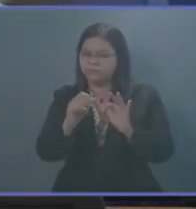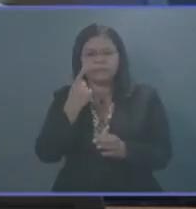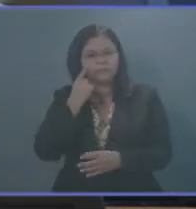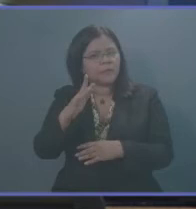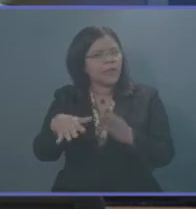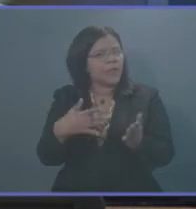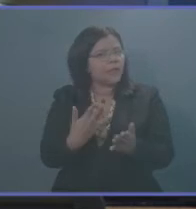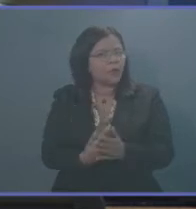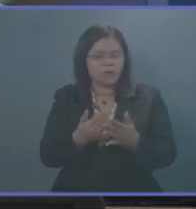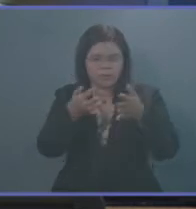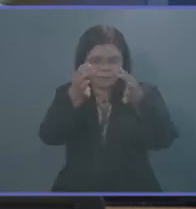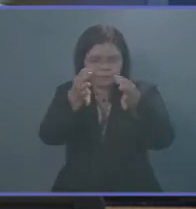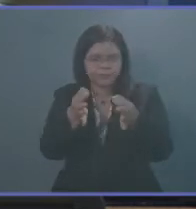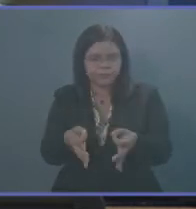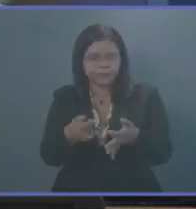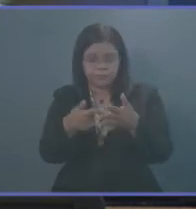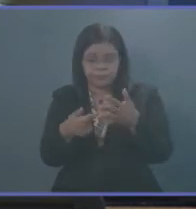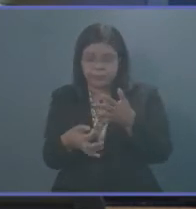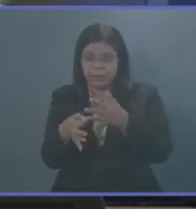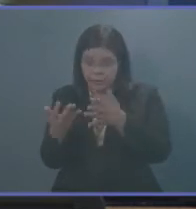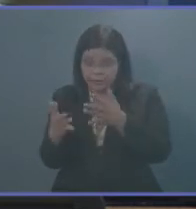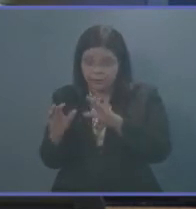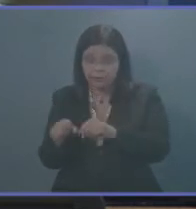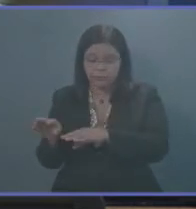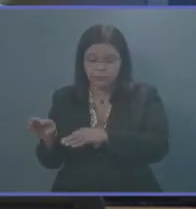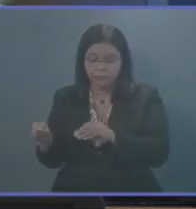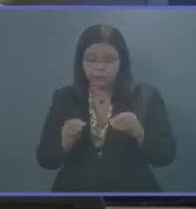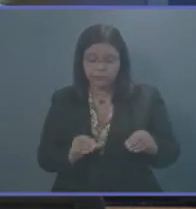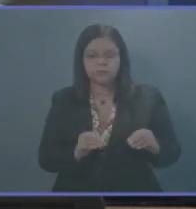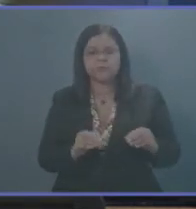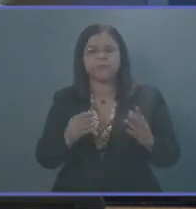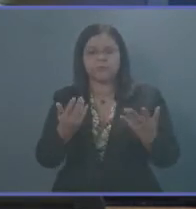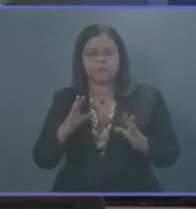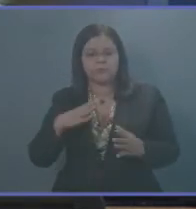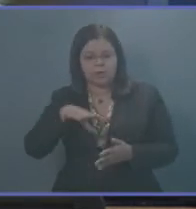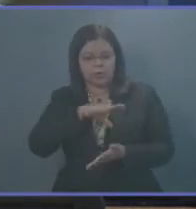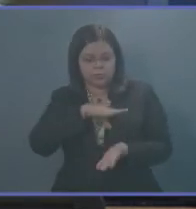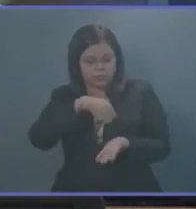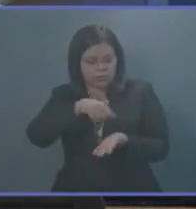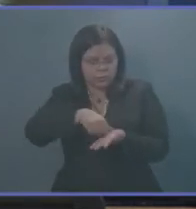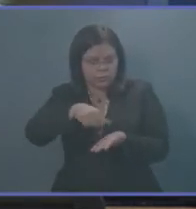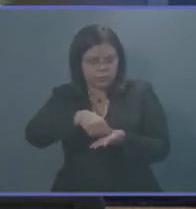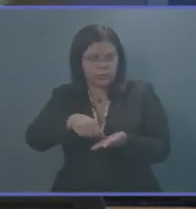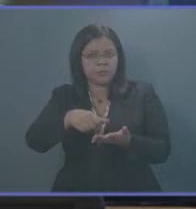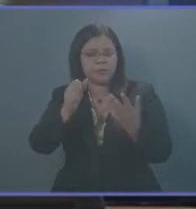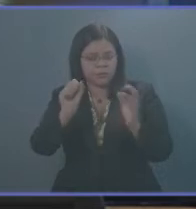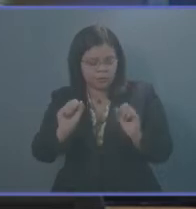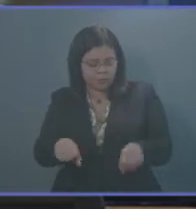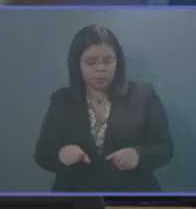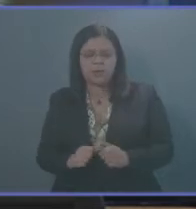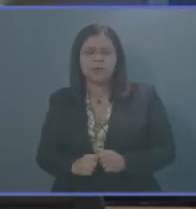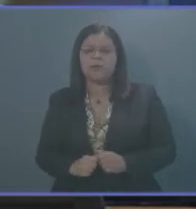todas aquellas disposiciones legales que fueren aplicables, quedando facultado el Consejo Municipal además para dictar